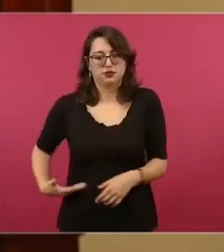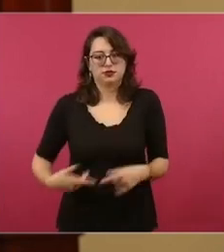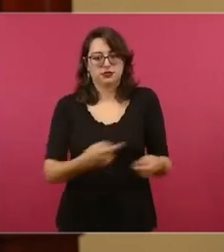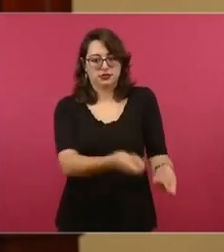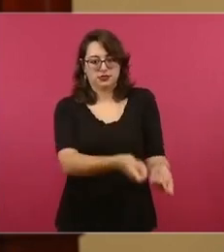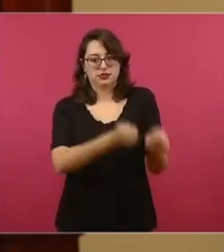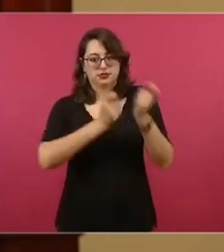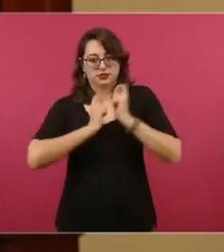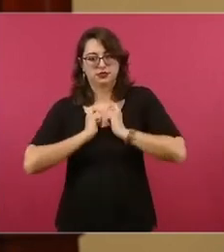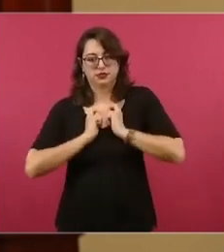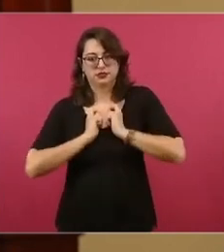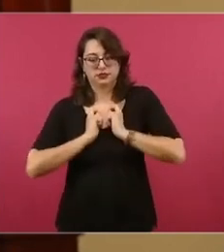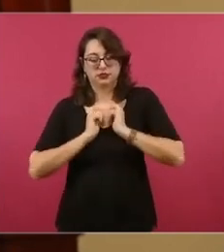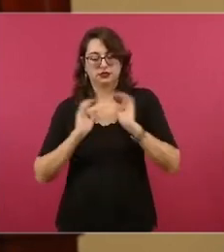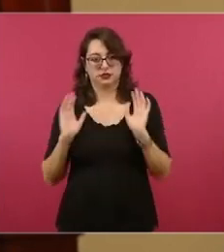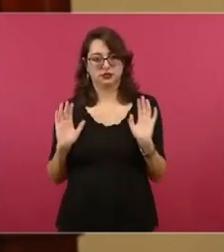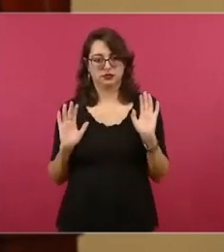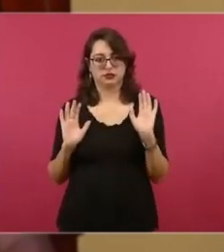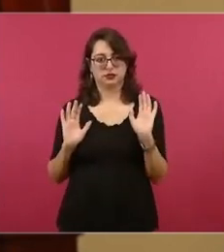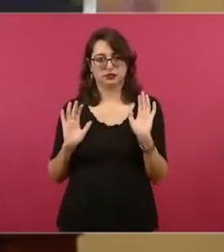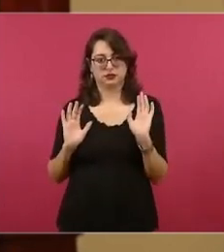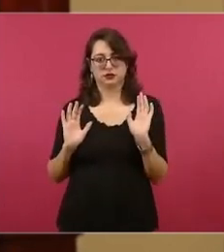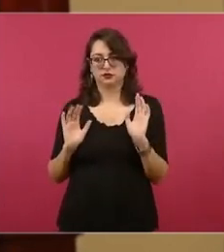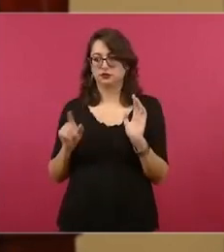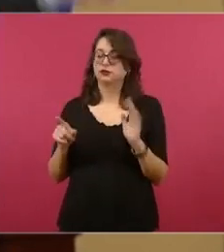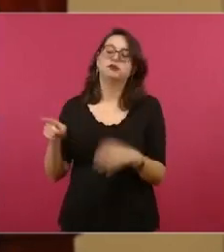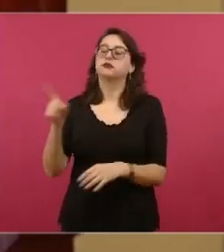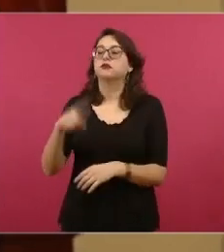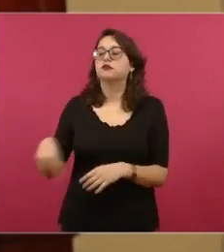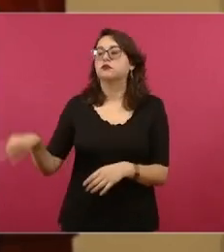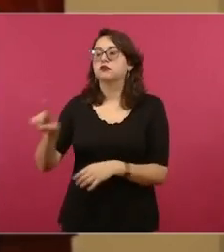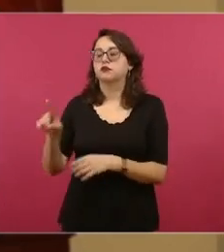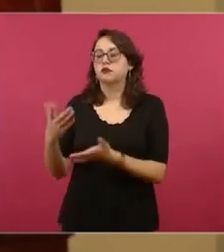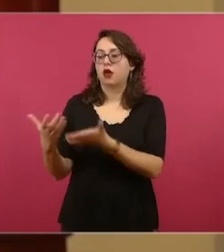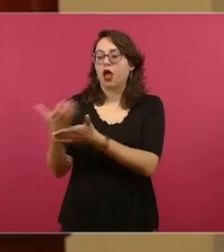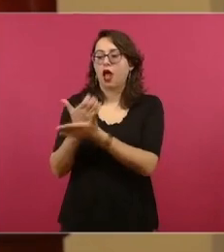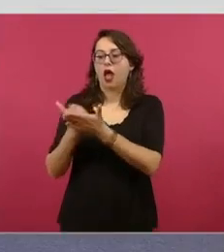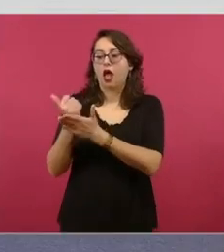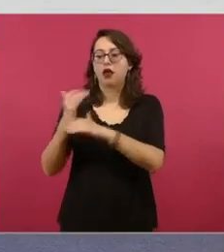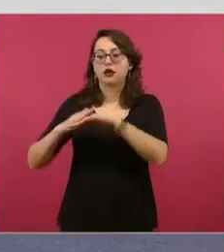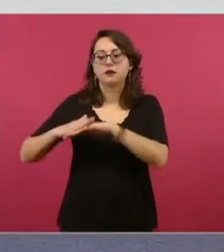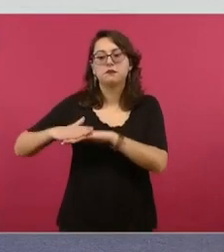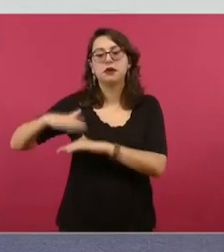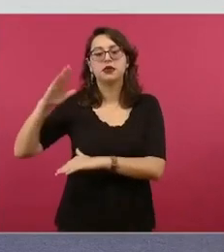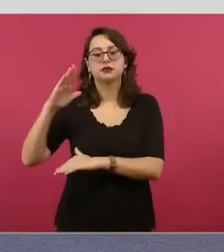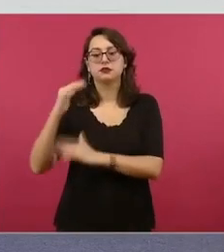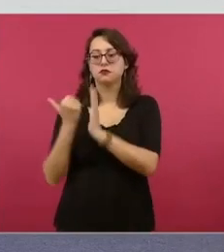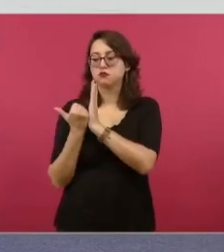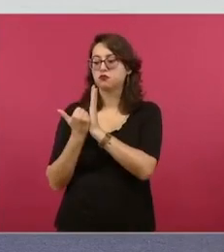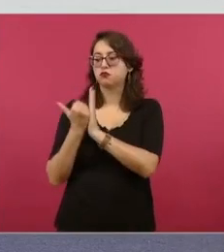hasta julio del 22, 29% de incremento